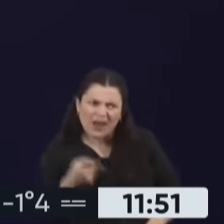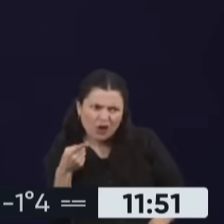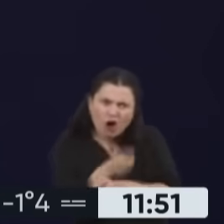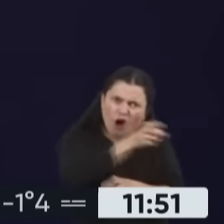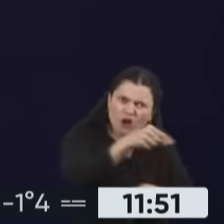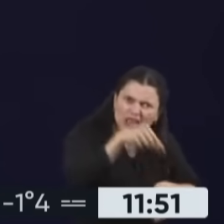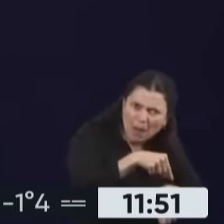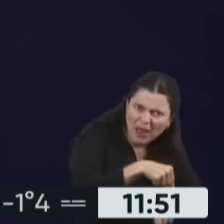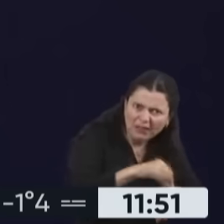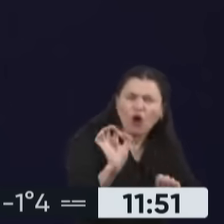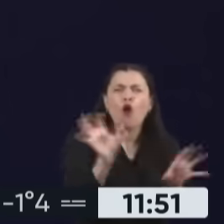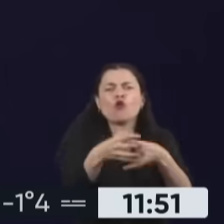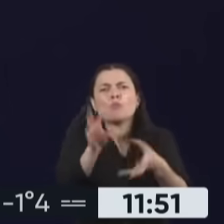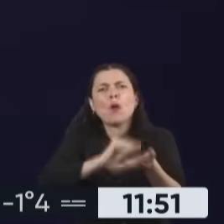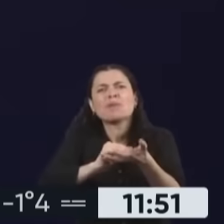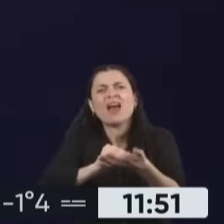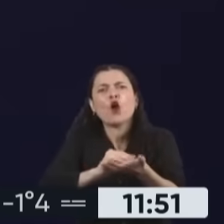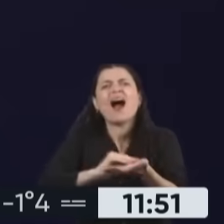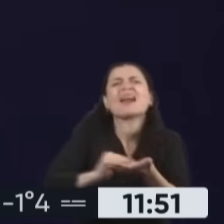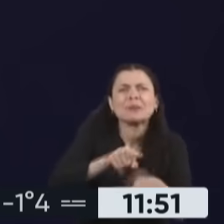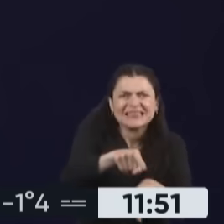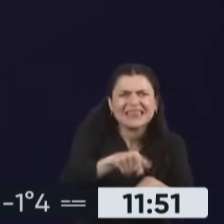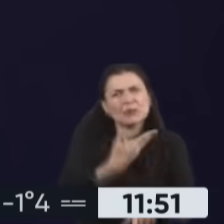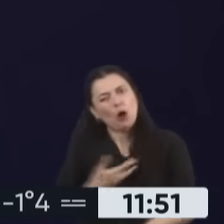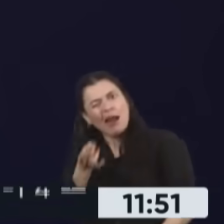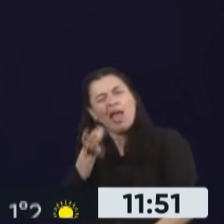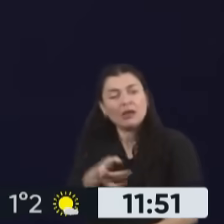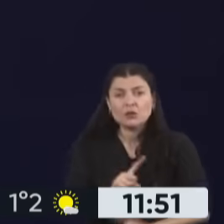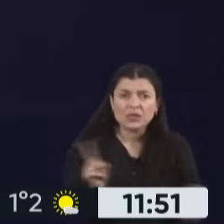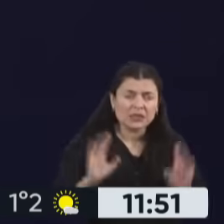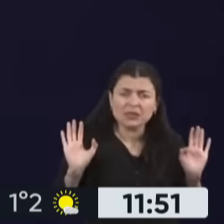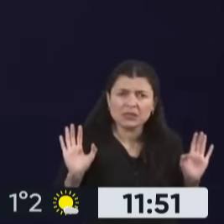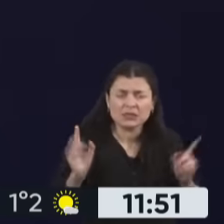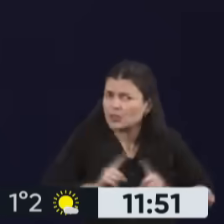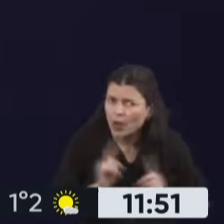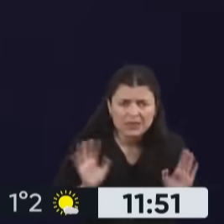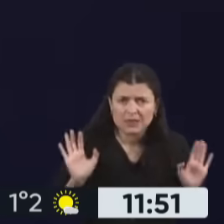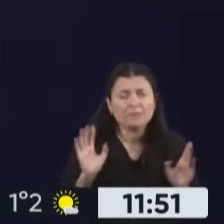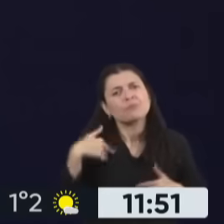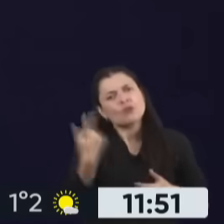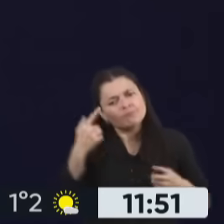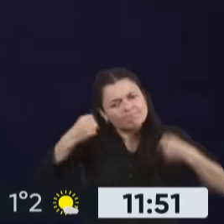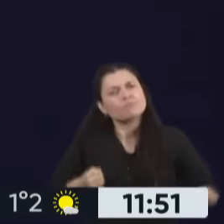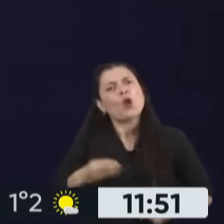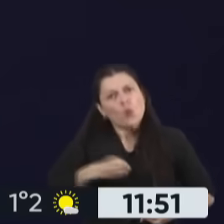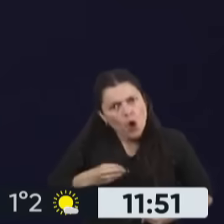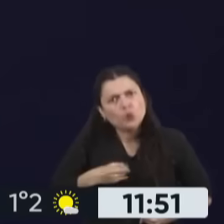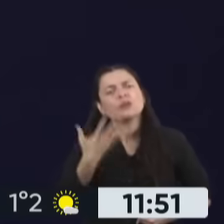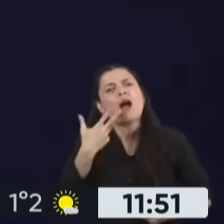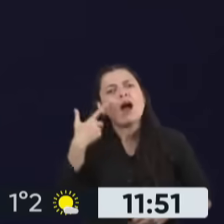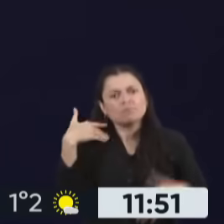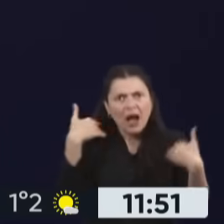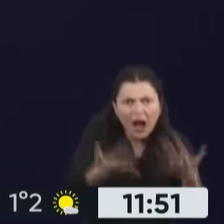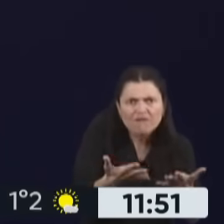y con todos los que ponen el lomo todos los días para que los niños que se atienden ahí cada